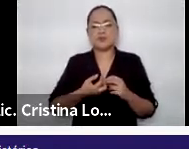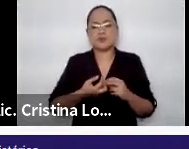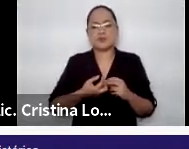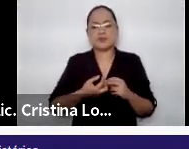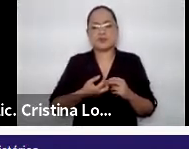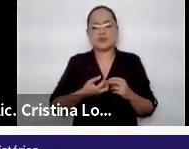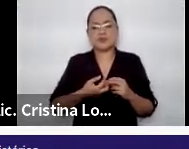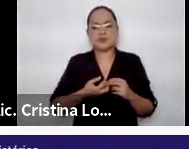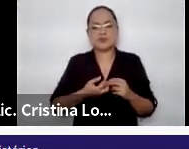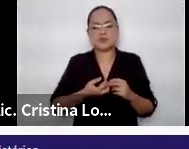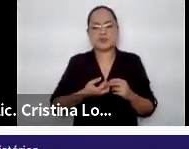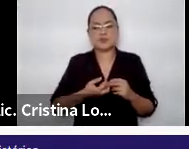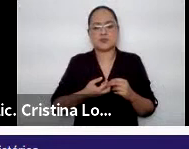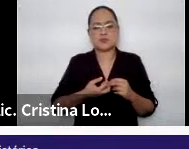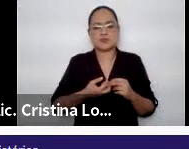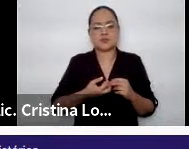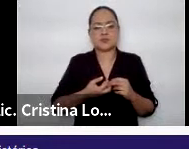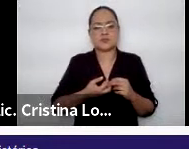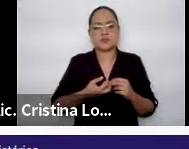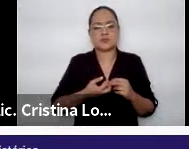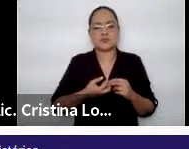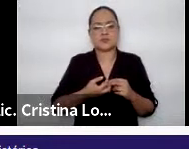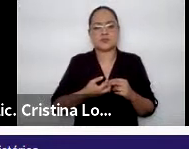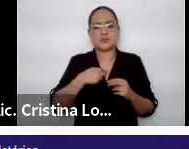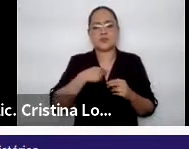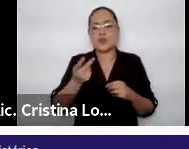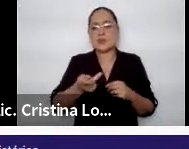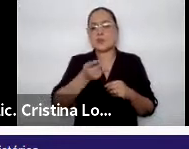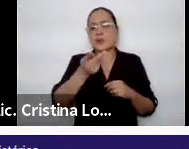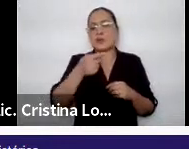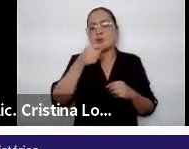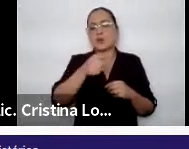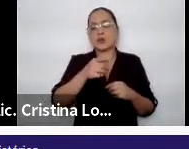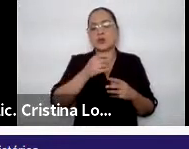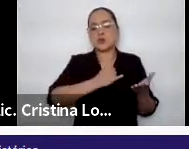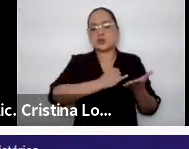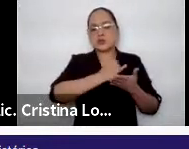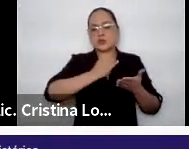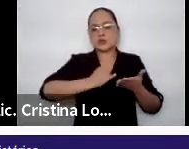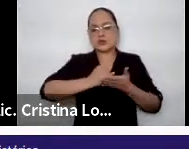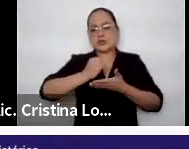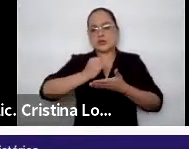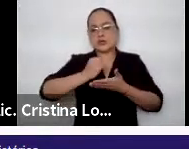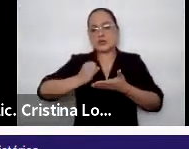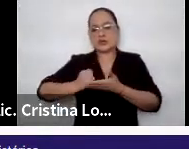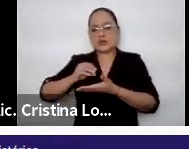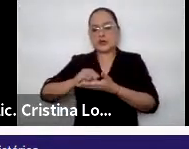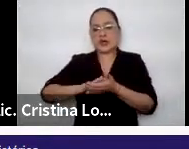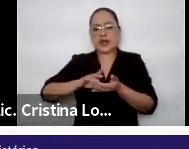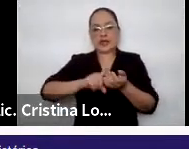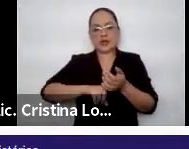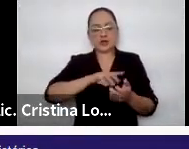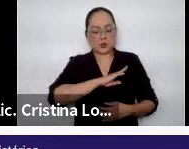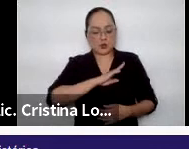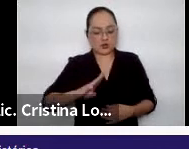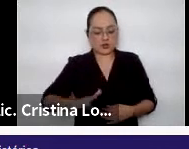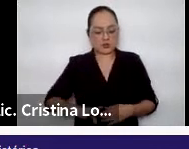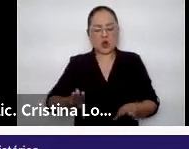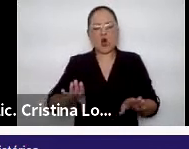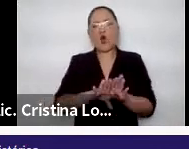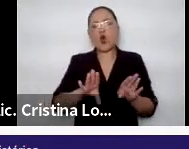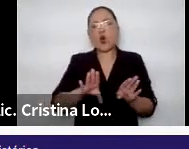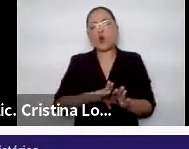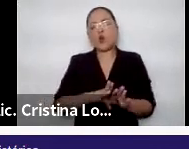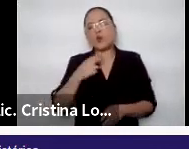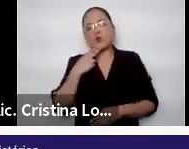Perdón. Nos preguntan, ¿cómo funciona la jurisprudencia en los municipios? No sé si podemos